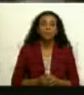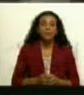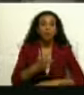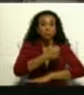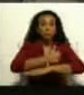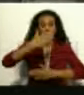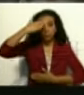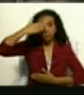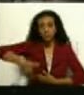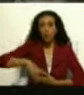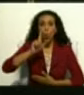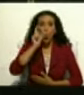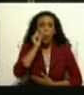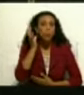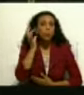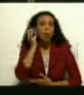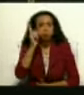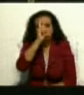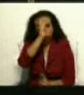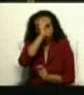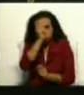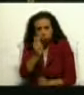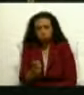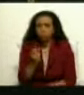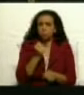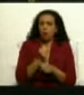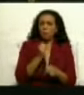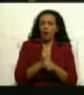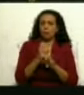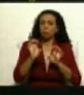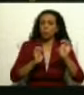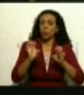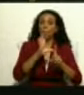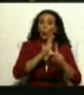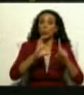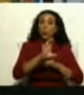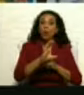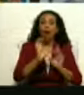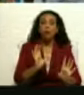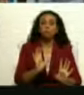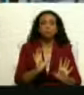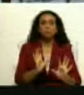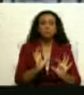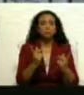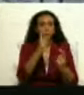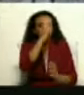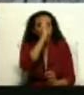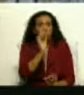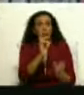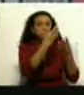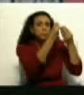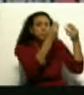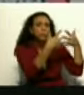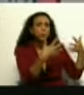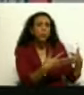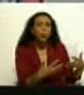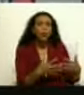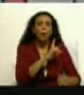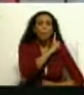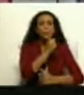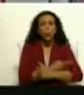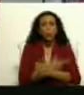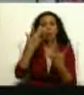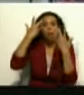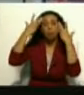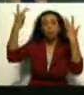Soldados y soldadas de la patria fueron reconocidos por su talento y expresiones culturales, donde estas bondades artísticas exaltan las potencialidades